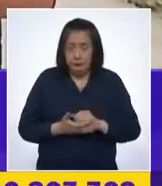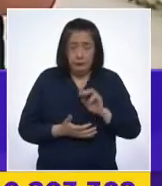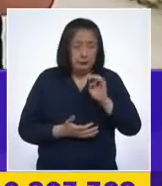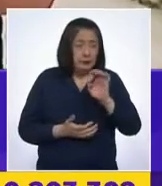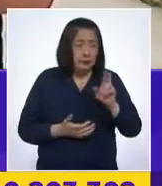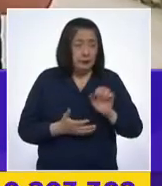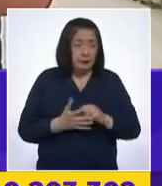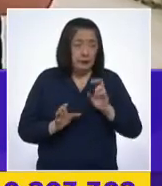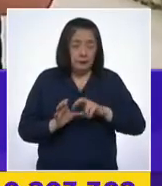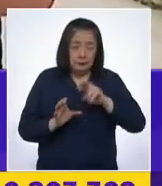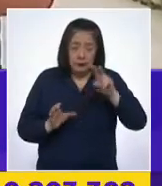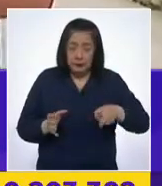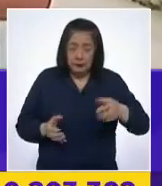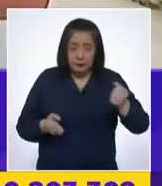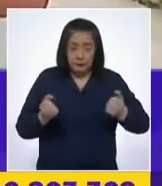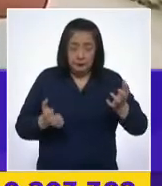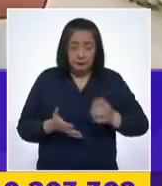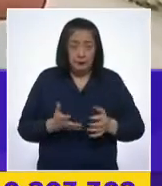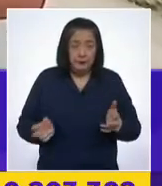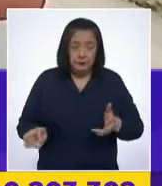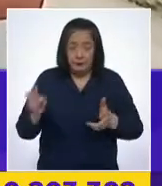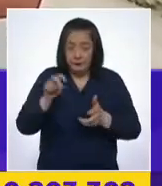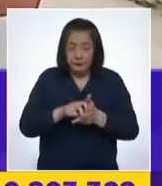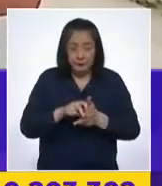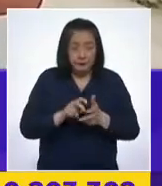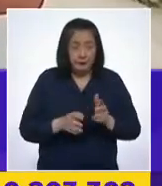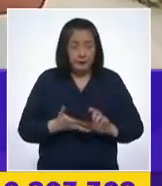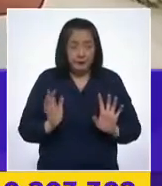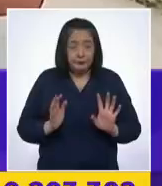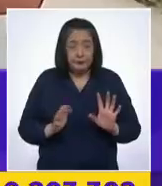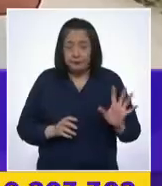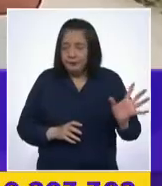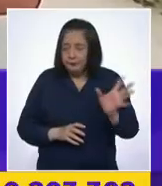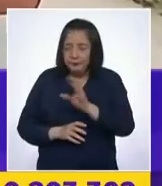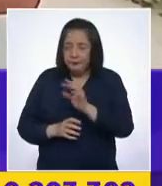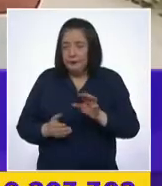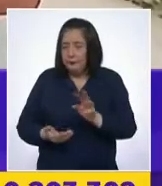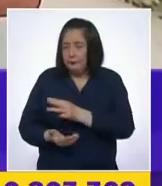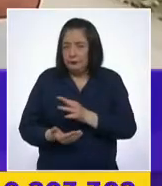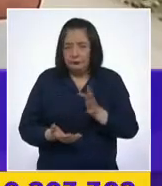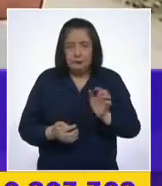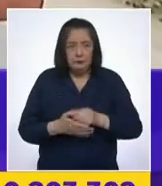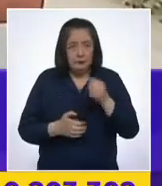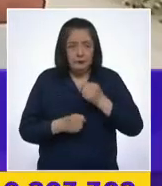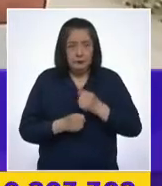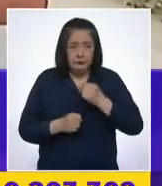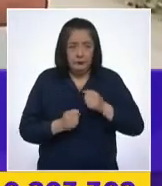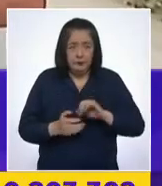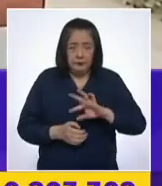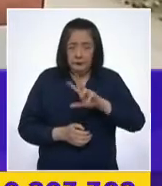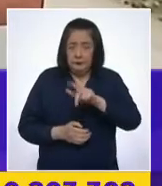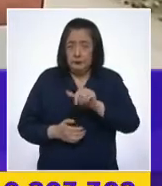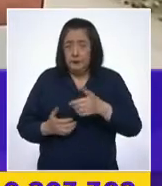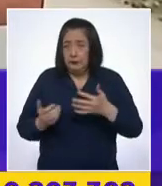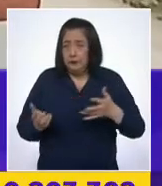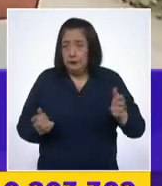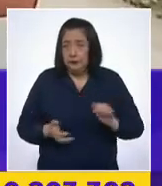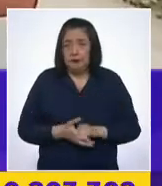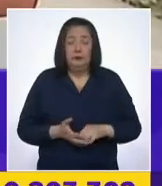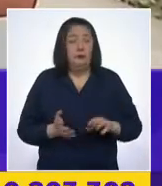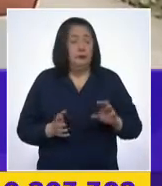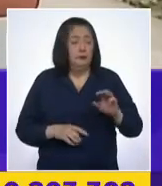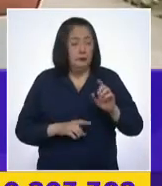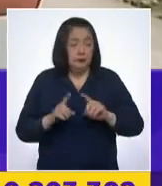interceptaron, bajaron al chofer, subieron al vehículo y despojaron a todos los músicos y trabajadores de sus pertenencias y